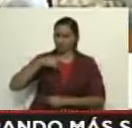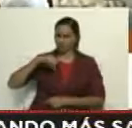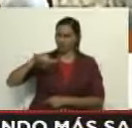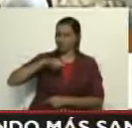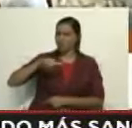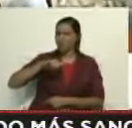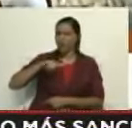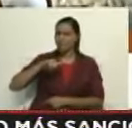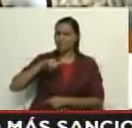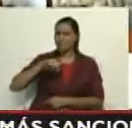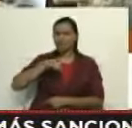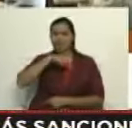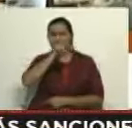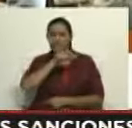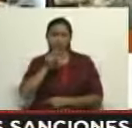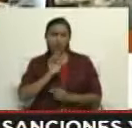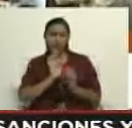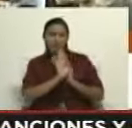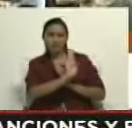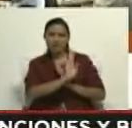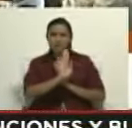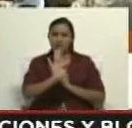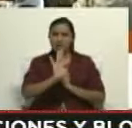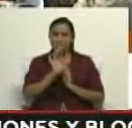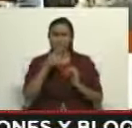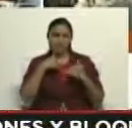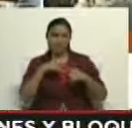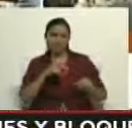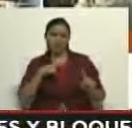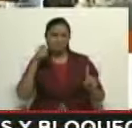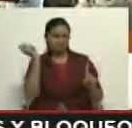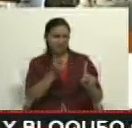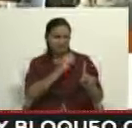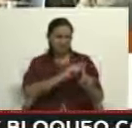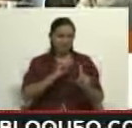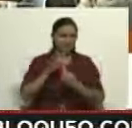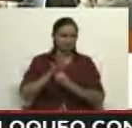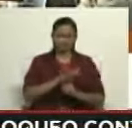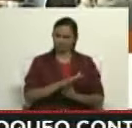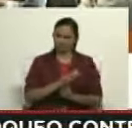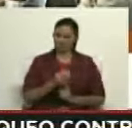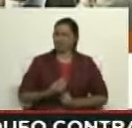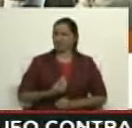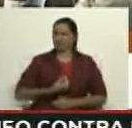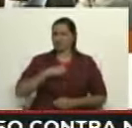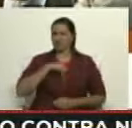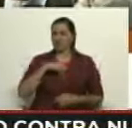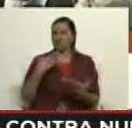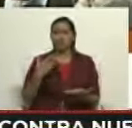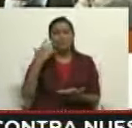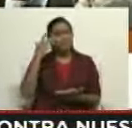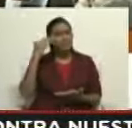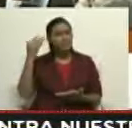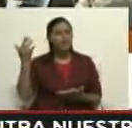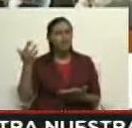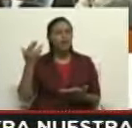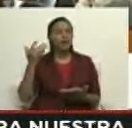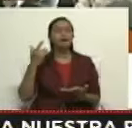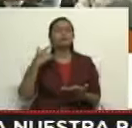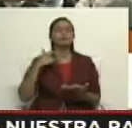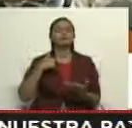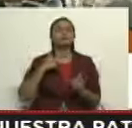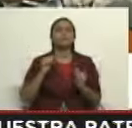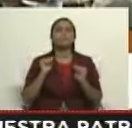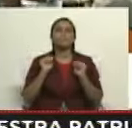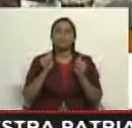vecino, para caerle palo al hijo de mi tía, al primo mío, ¿qué es eso? Y entonces comenzamos a conspirar